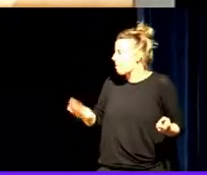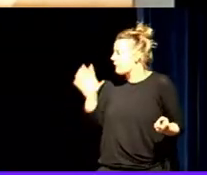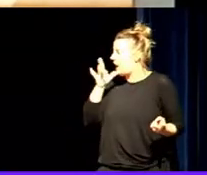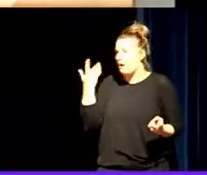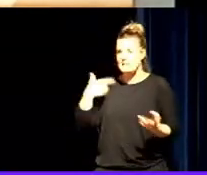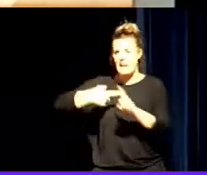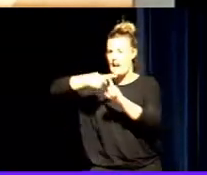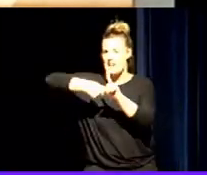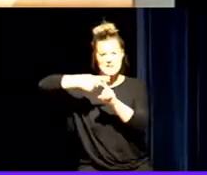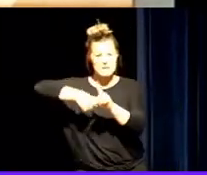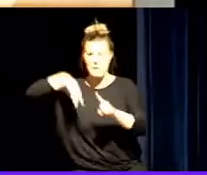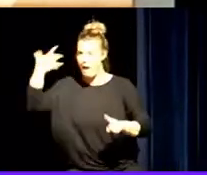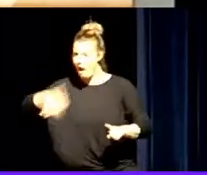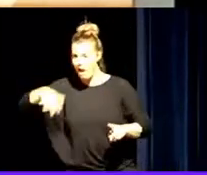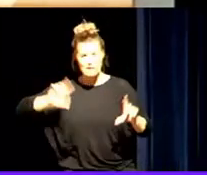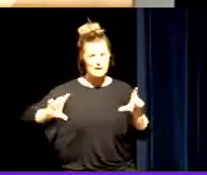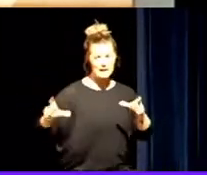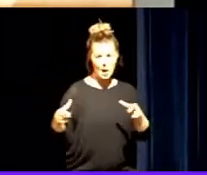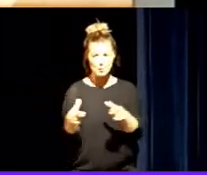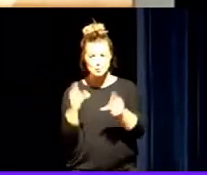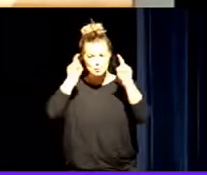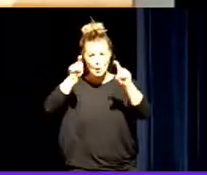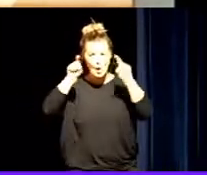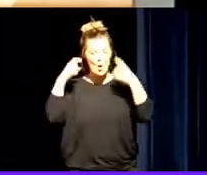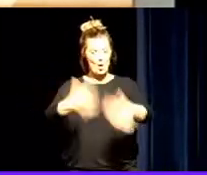un nivel ya de claustro?